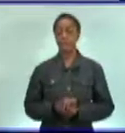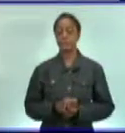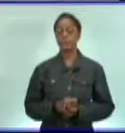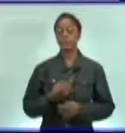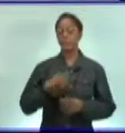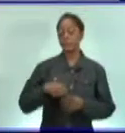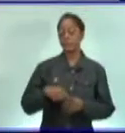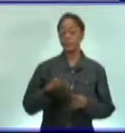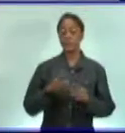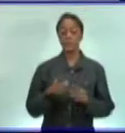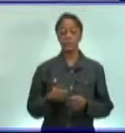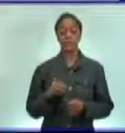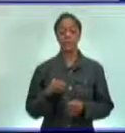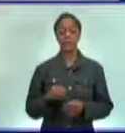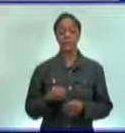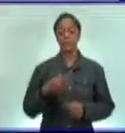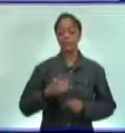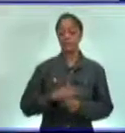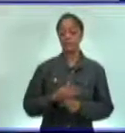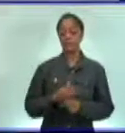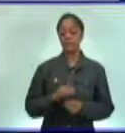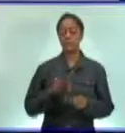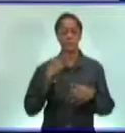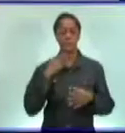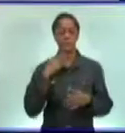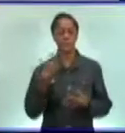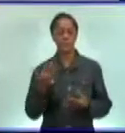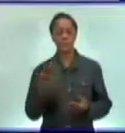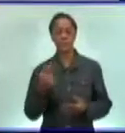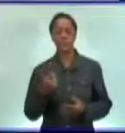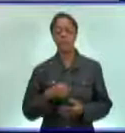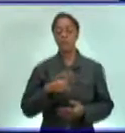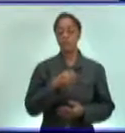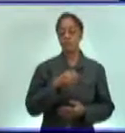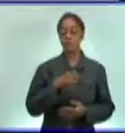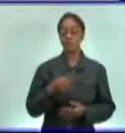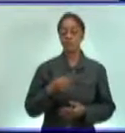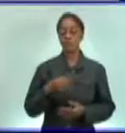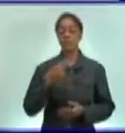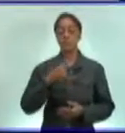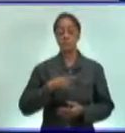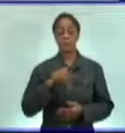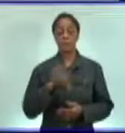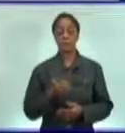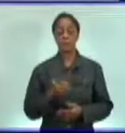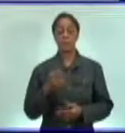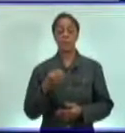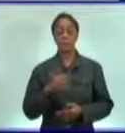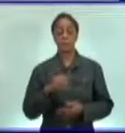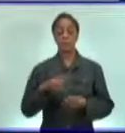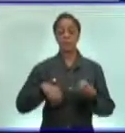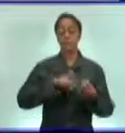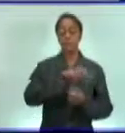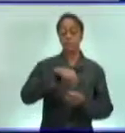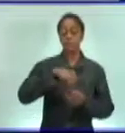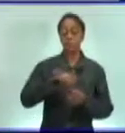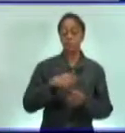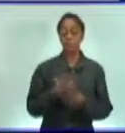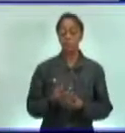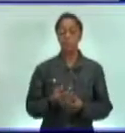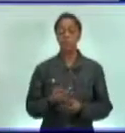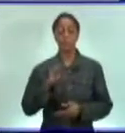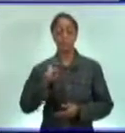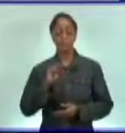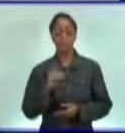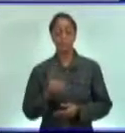otras características que las diferencian son que la célula eucariota posee envoltura nuclear, como ya habíamos